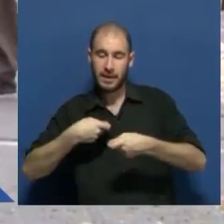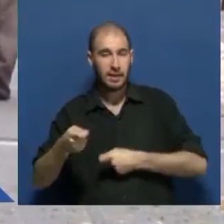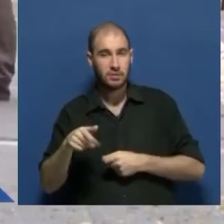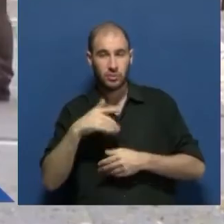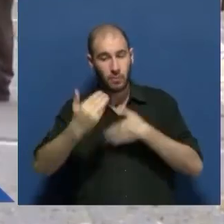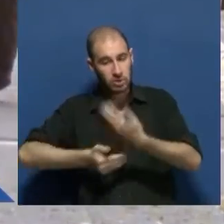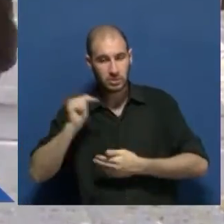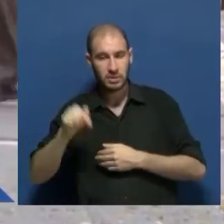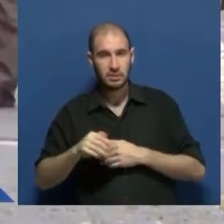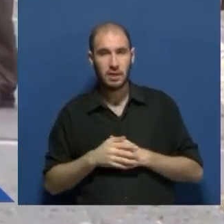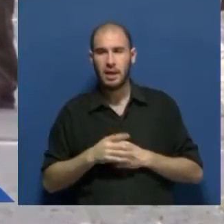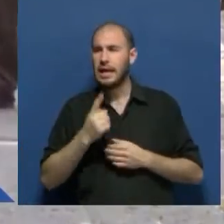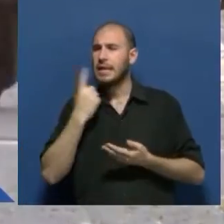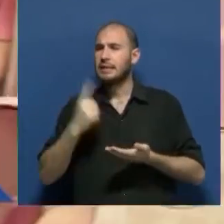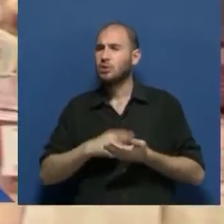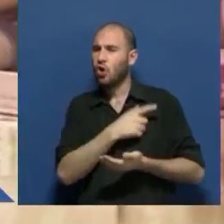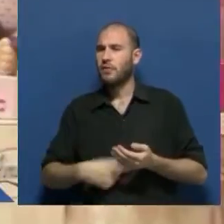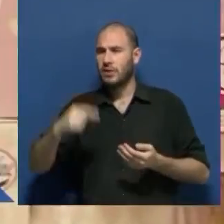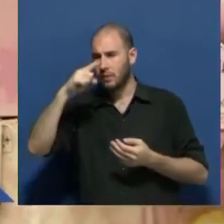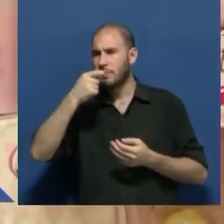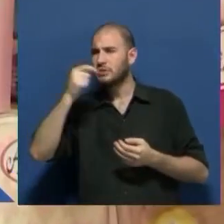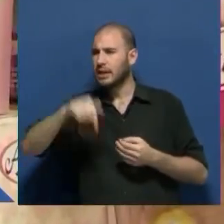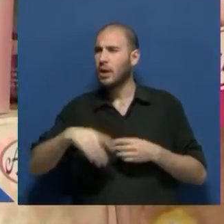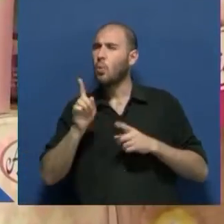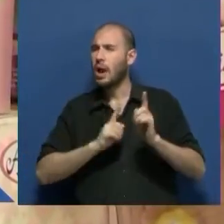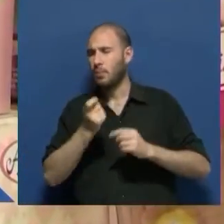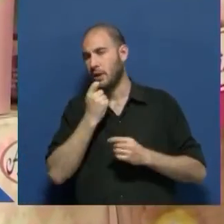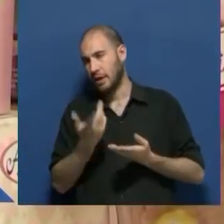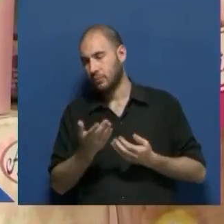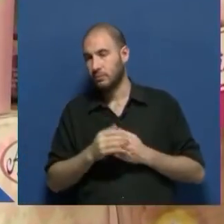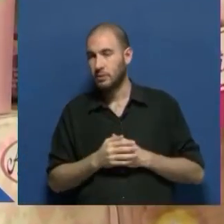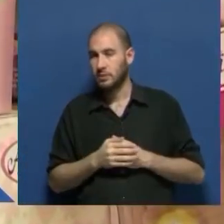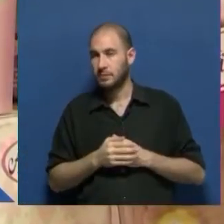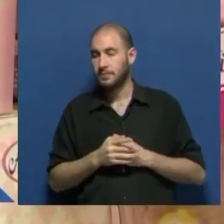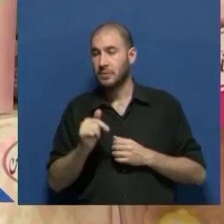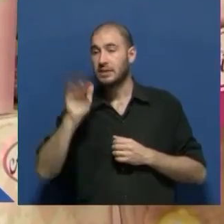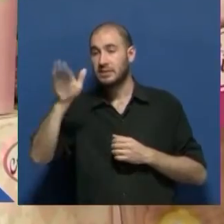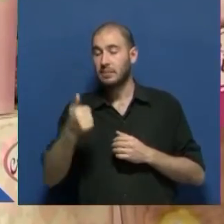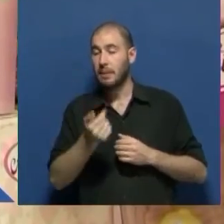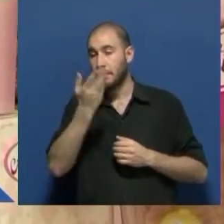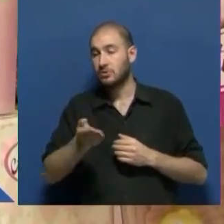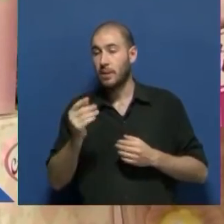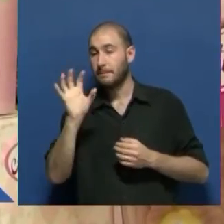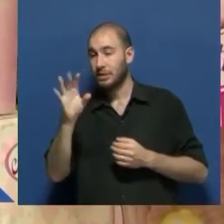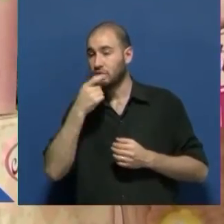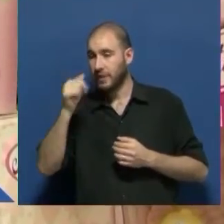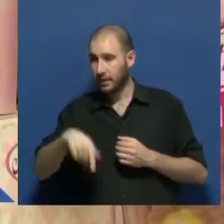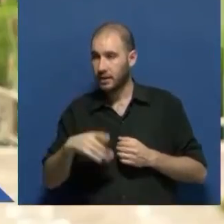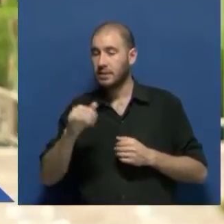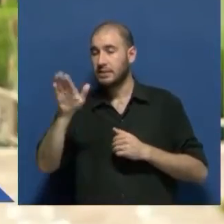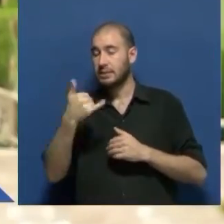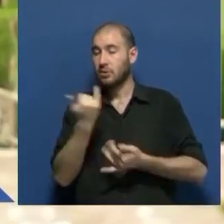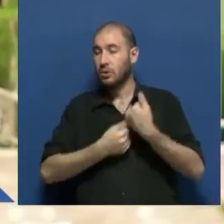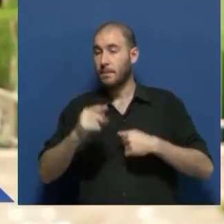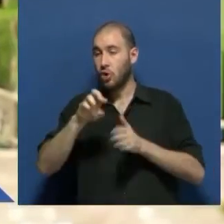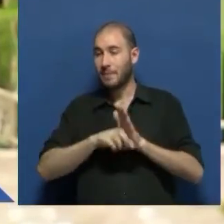en ese proceso. ¿Y qué medidas puede tomar el gobierno de Mendoza concretamente? Digamos? Porque si vamos al caso, van a citar a funcionarios provinciales para dar explicaciones de un